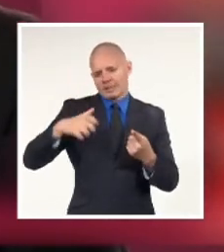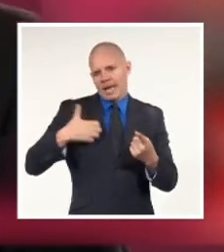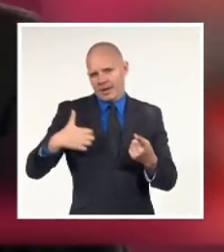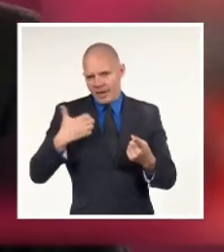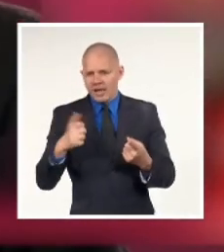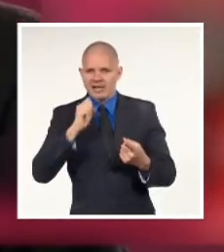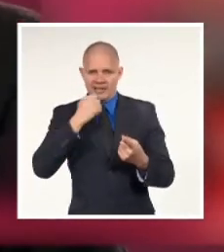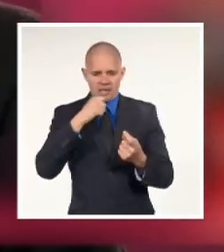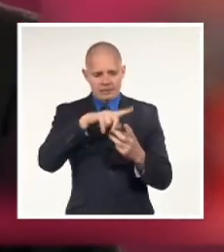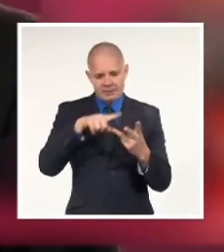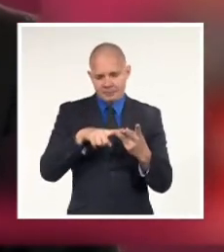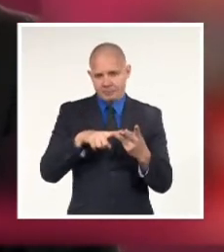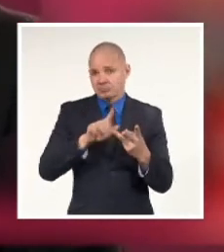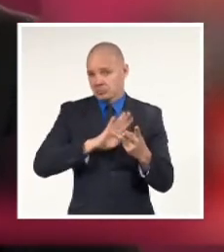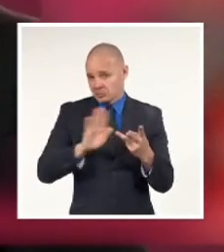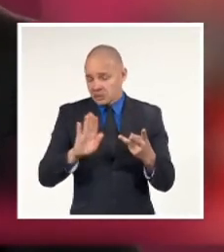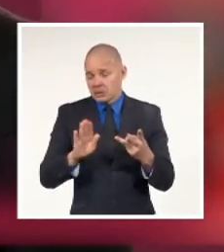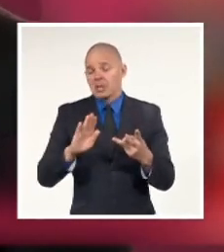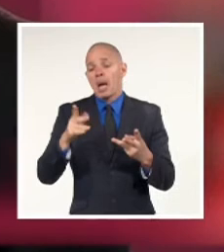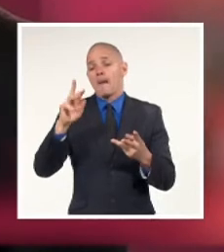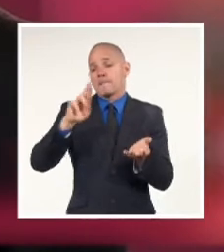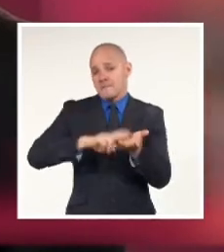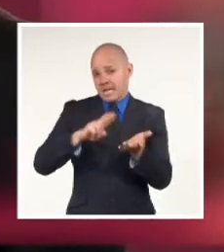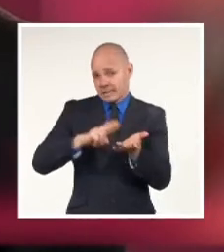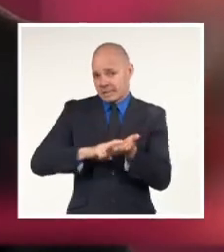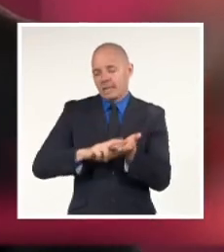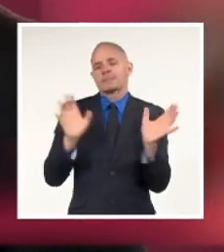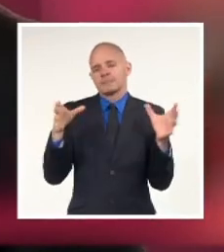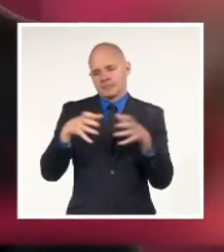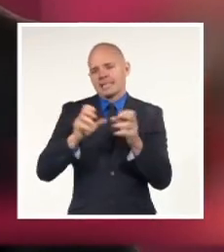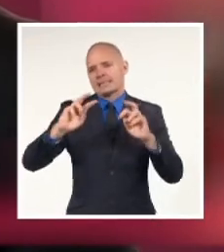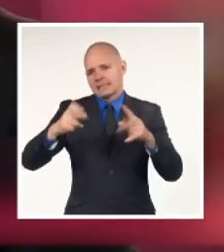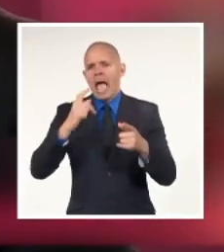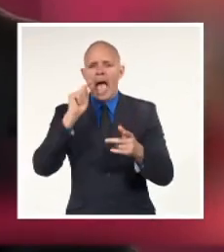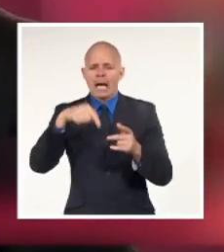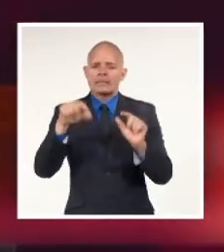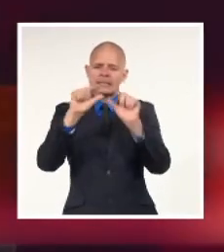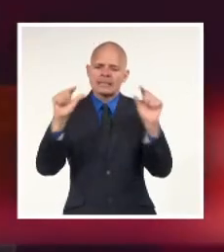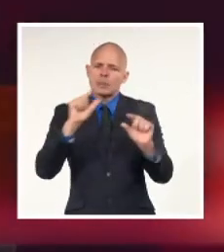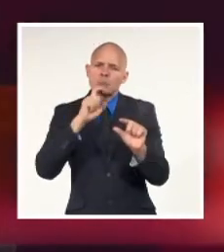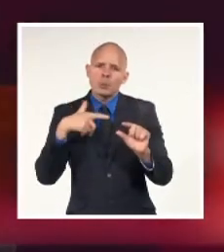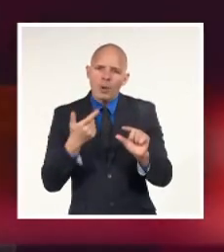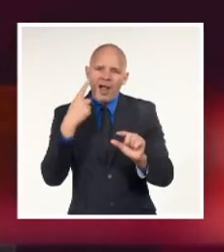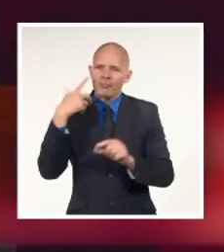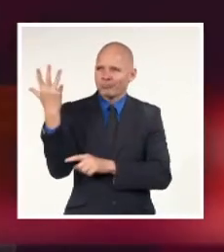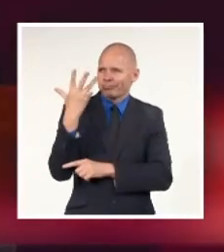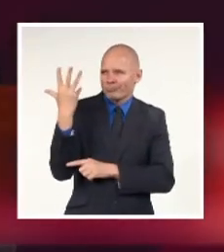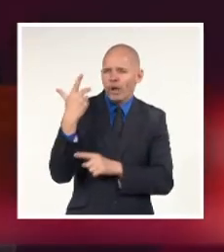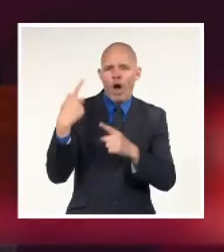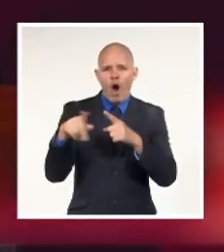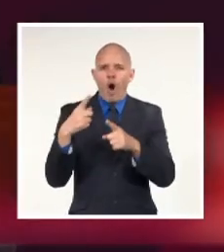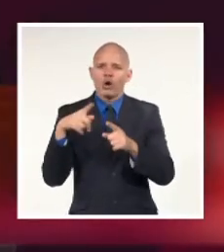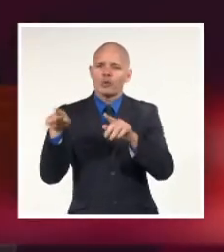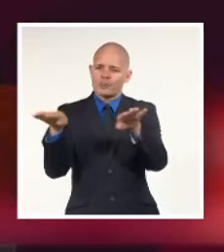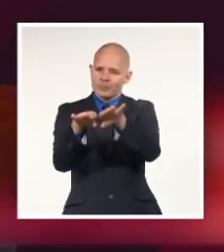El martes será la cumbre trilateral del T-MEC. Entre sus temas en agenda están cambio climático, equidad,